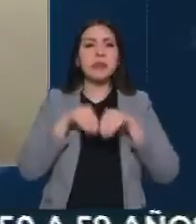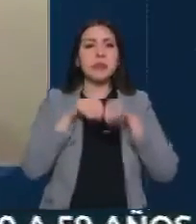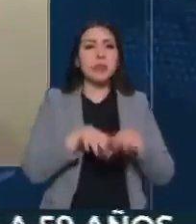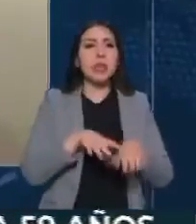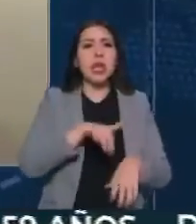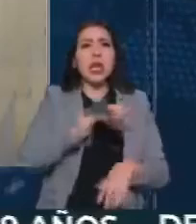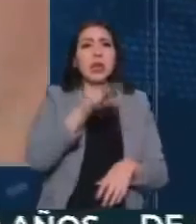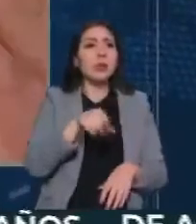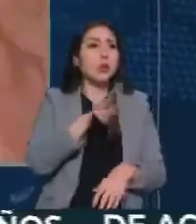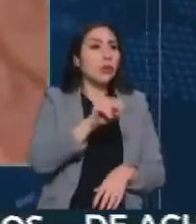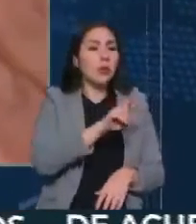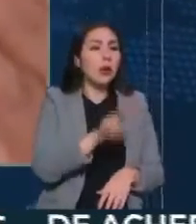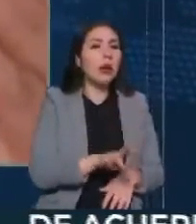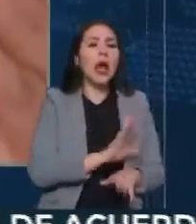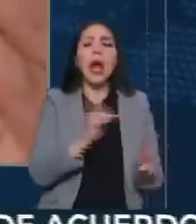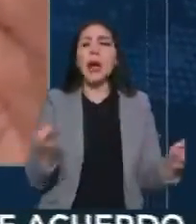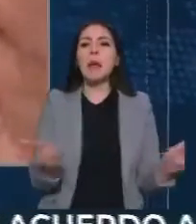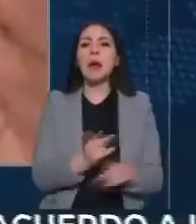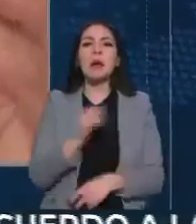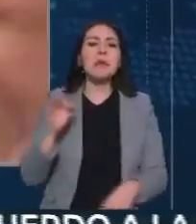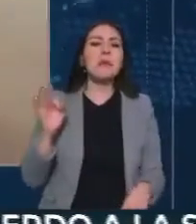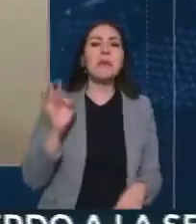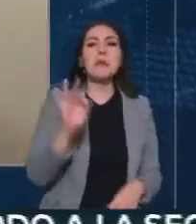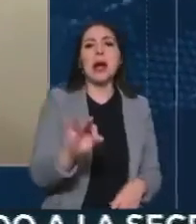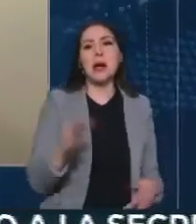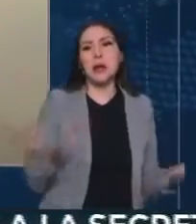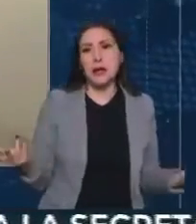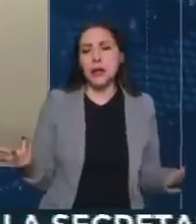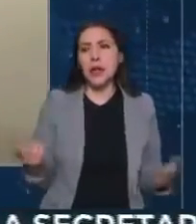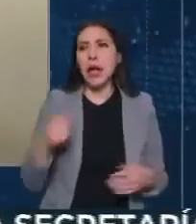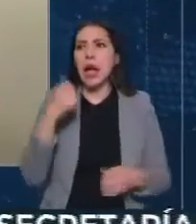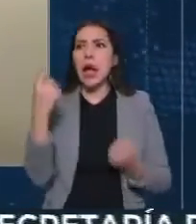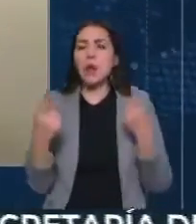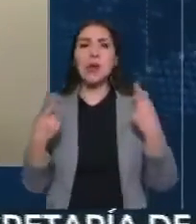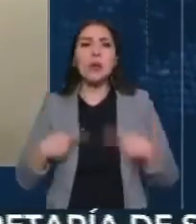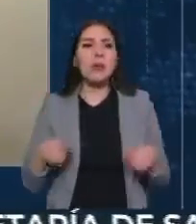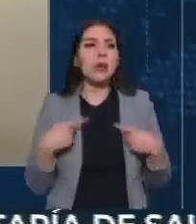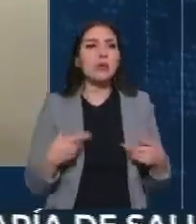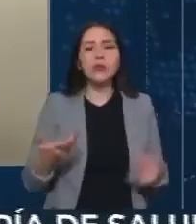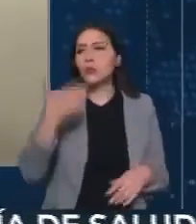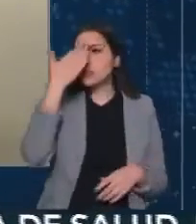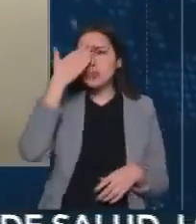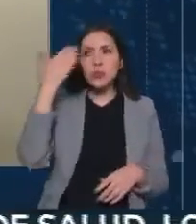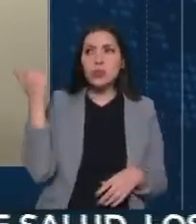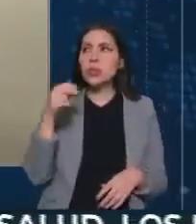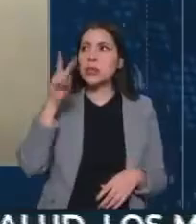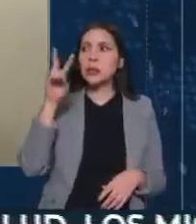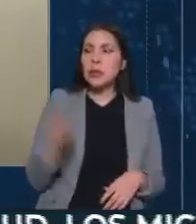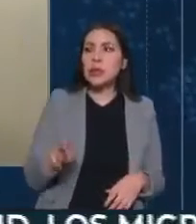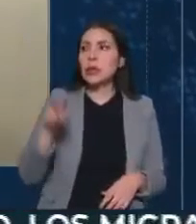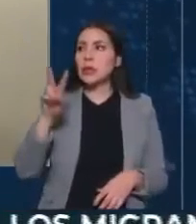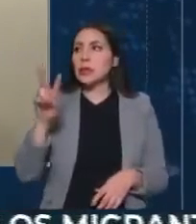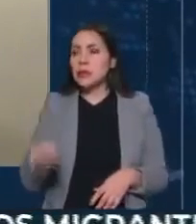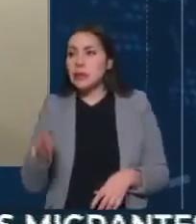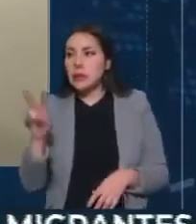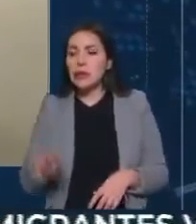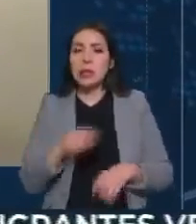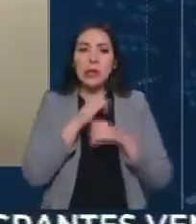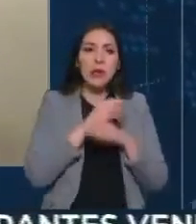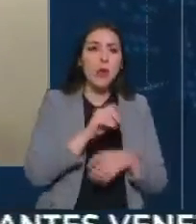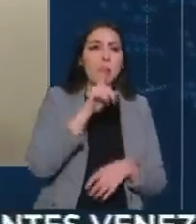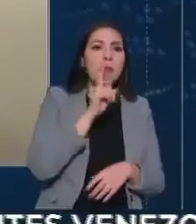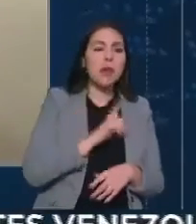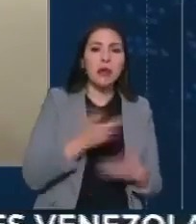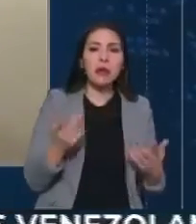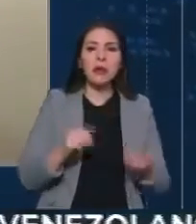intención en realidad es sembrar esa duda eterna, porque a veces la gente no se entera de estos procesos de verificación y toda esta maquinaria mediática